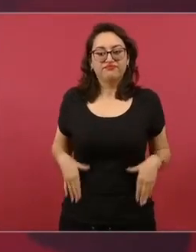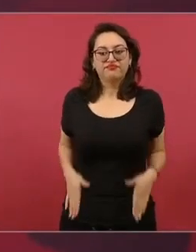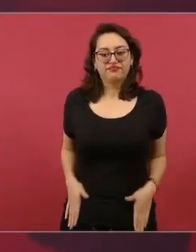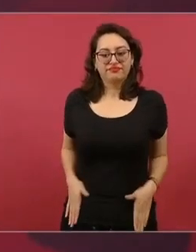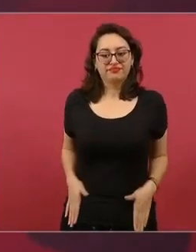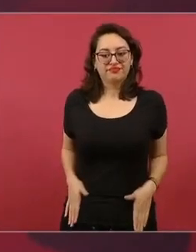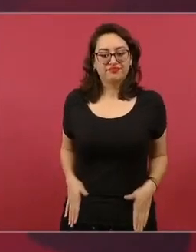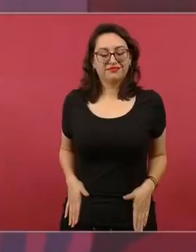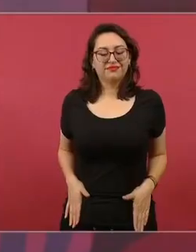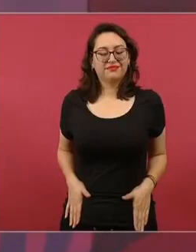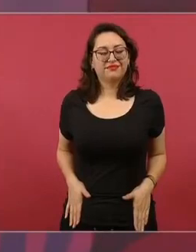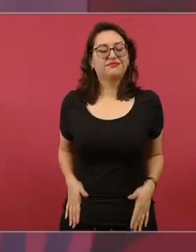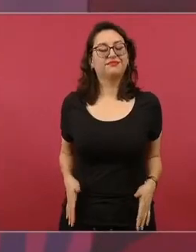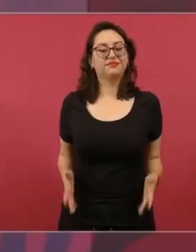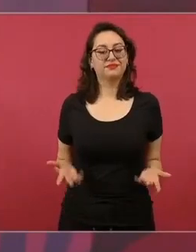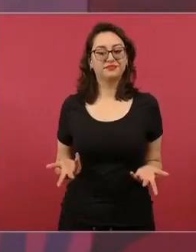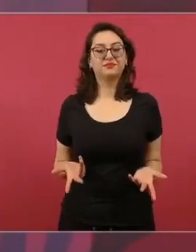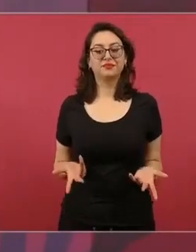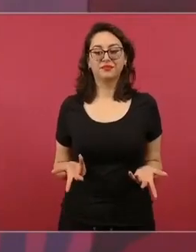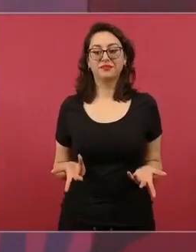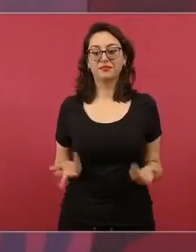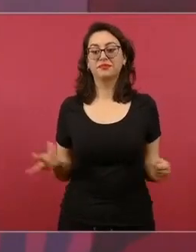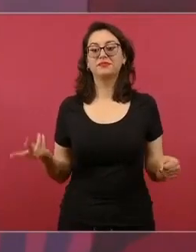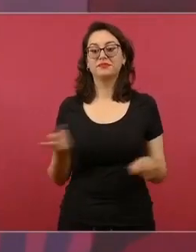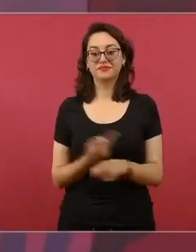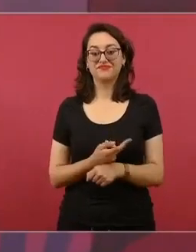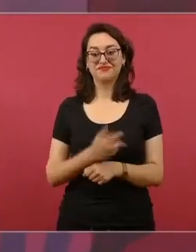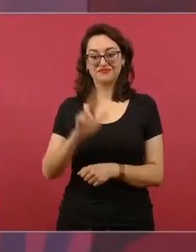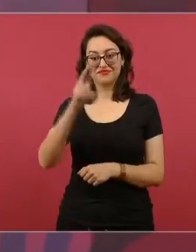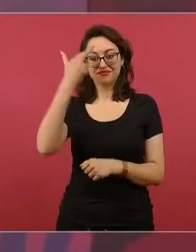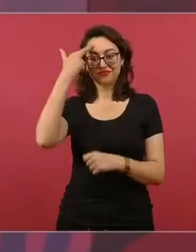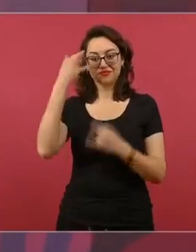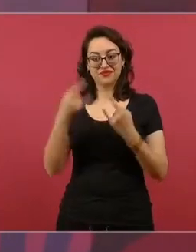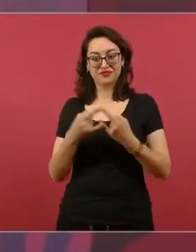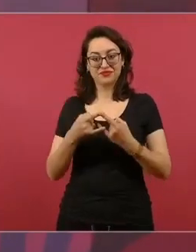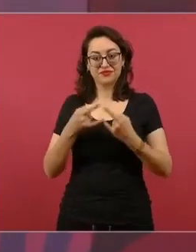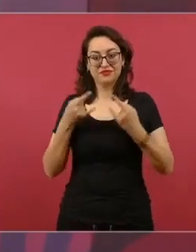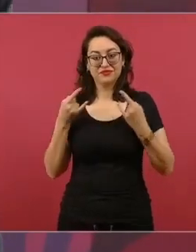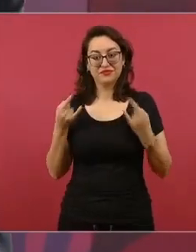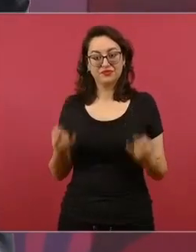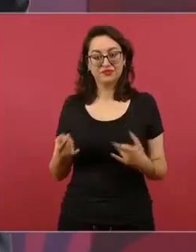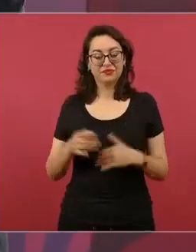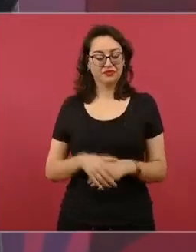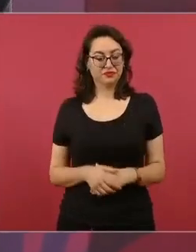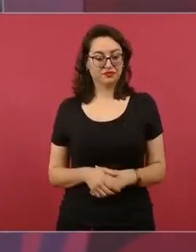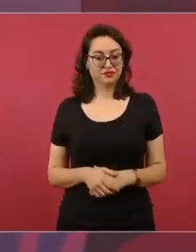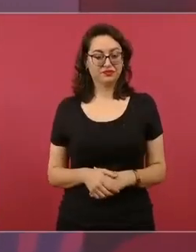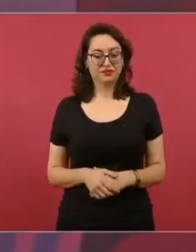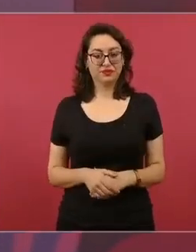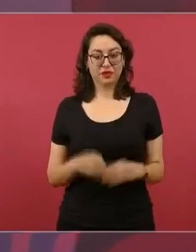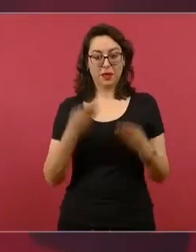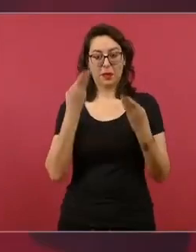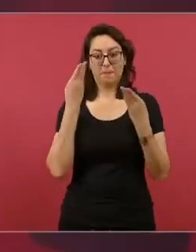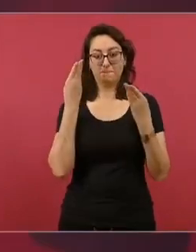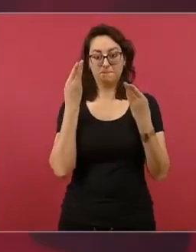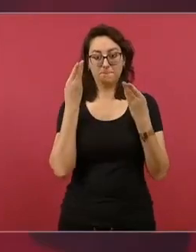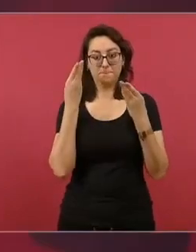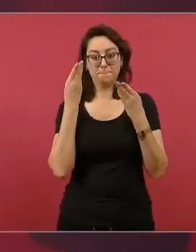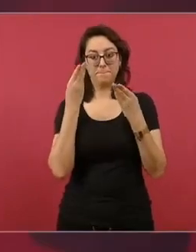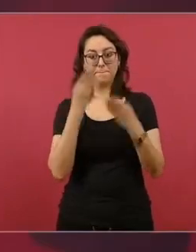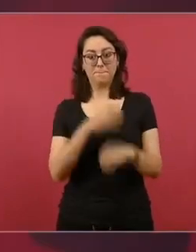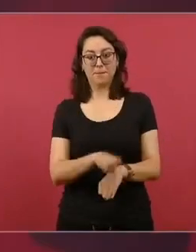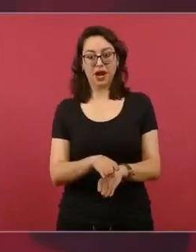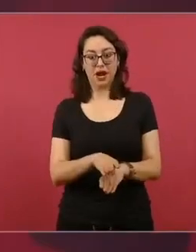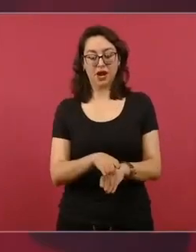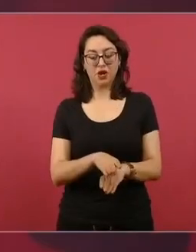los bancos, uno dijo, y yo que había soñado, ¿no?, con robarme un banco y ahora